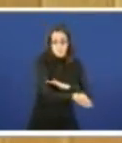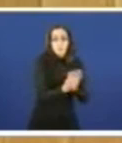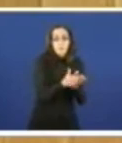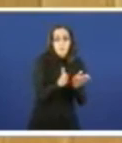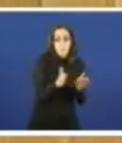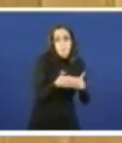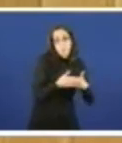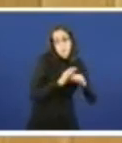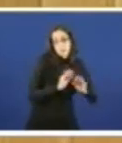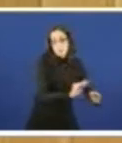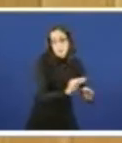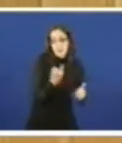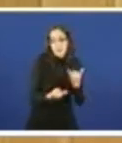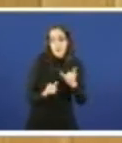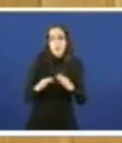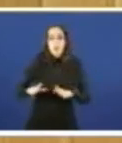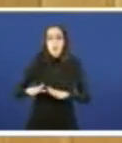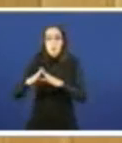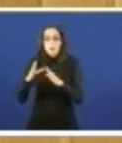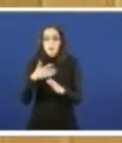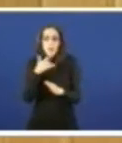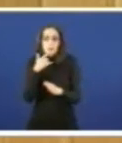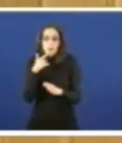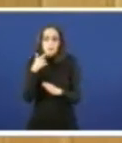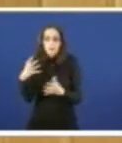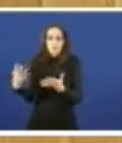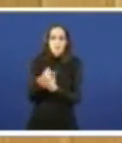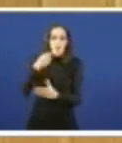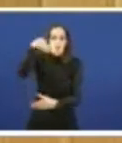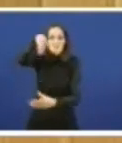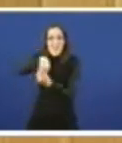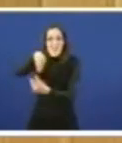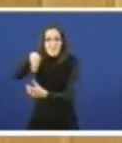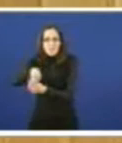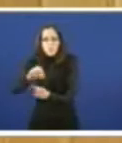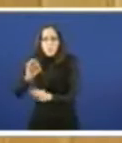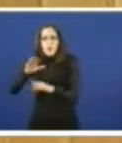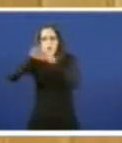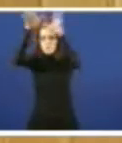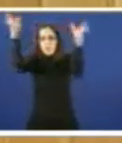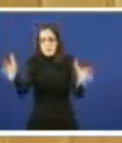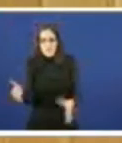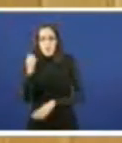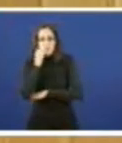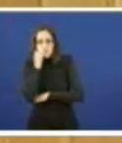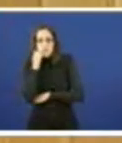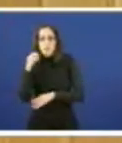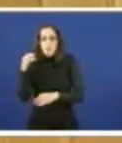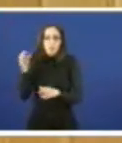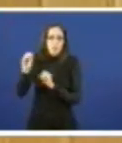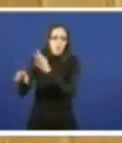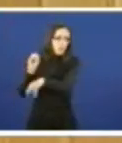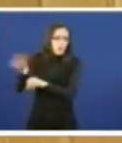imos decir que a iglesia estaba sin arrombar, os bancos dentro do panteón, unhas exposicións que xa estaban pechadas pois ali,